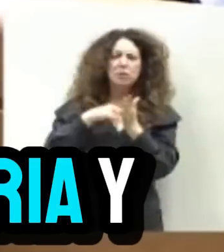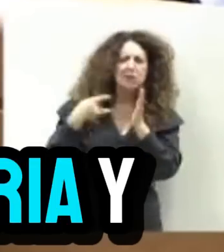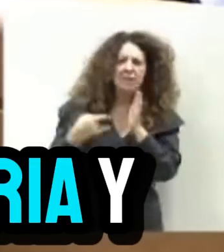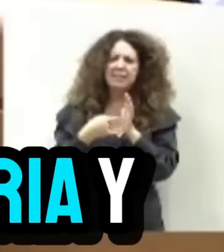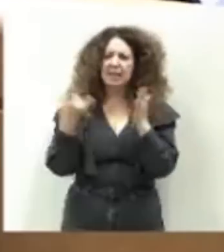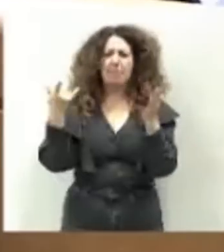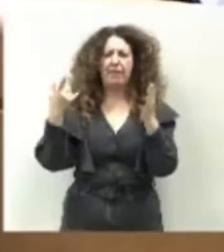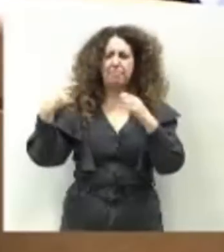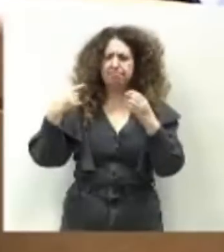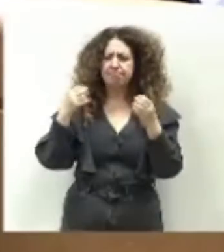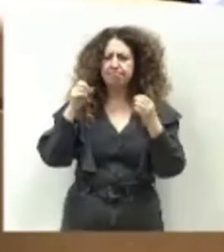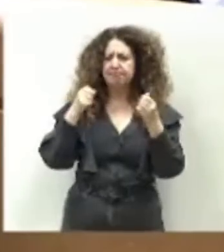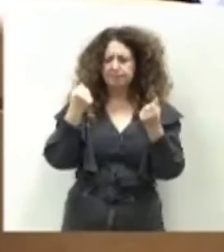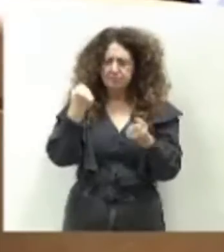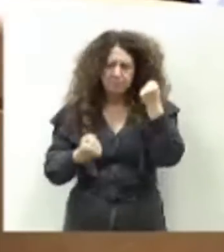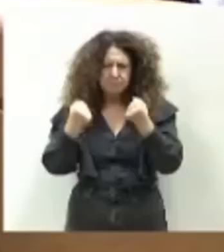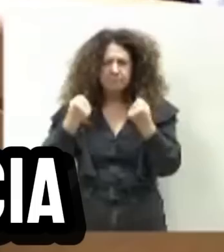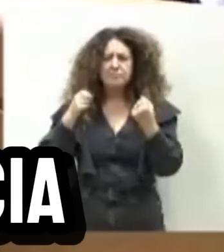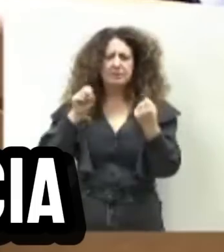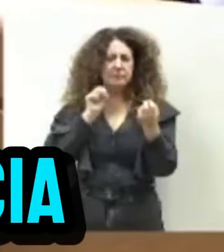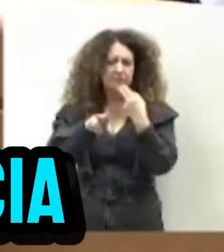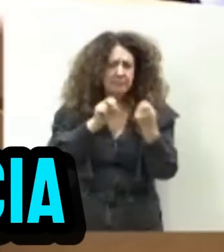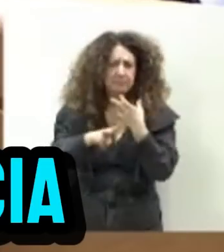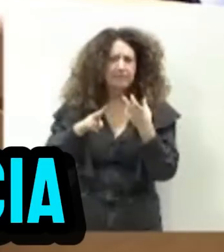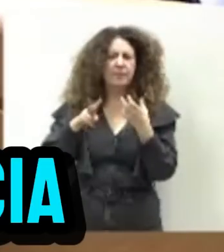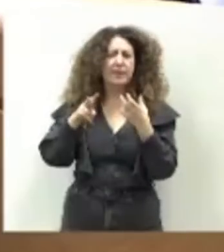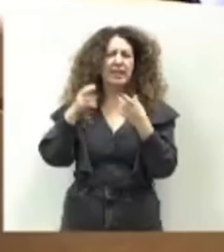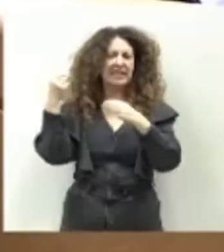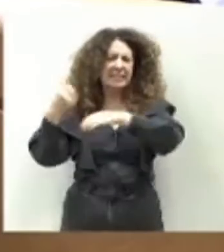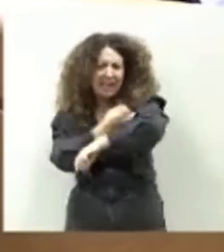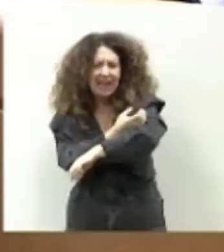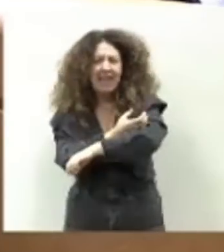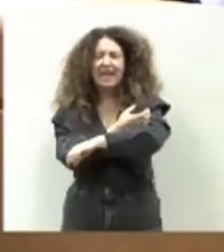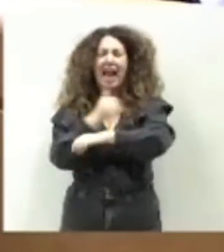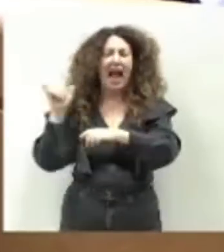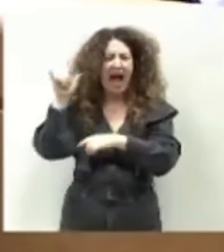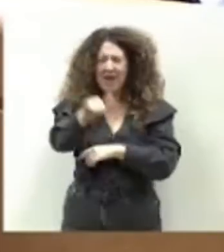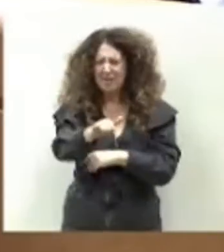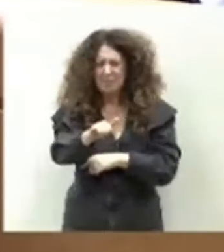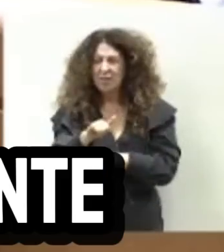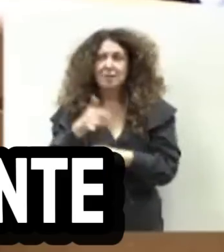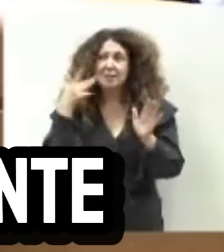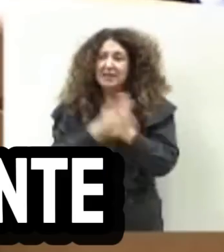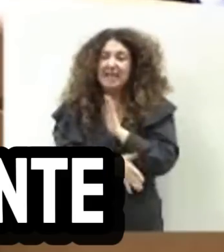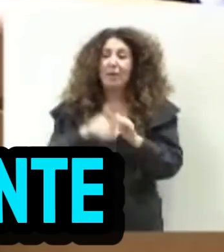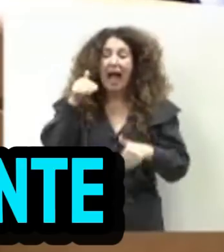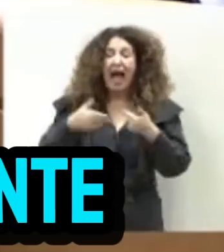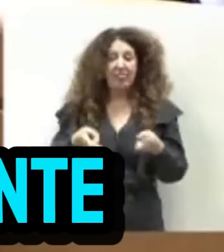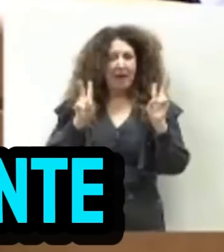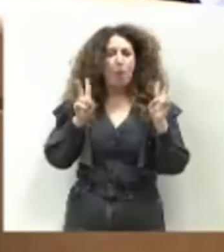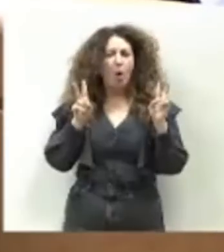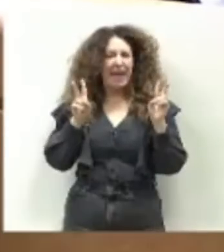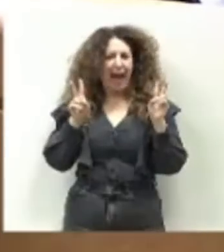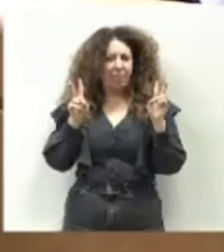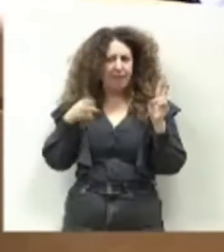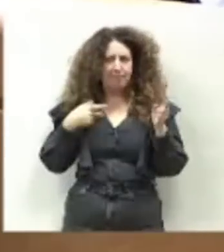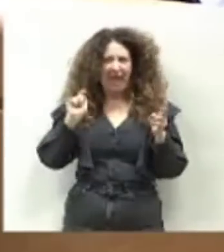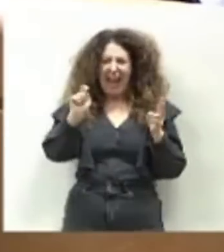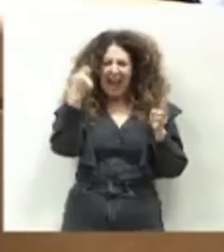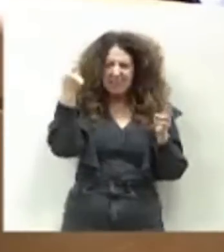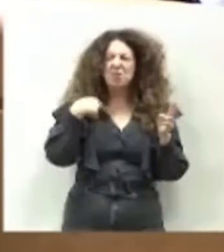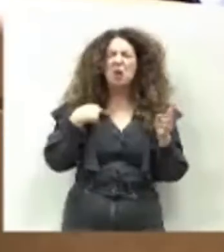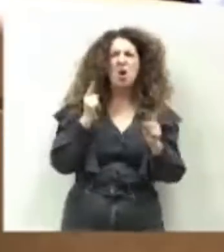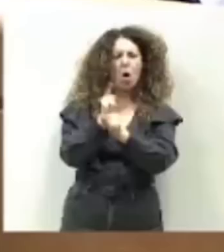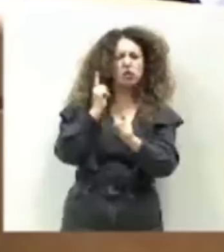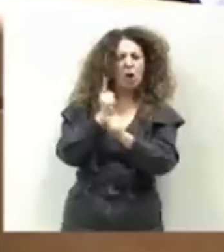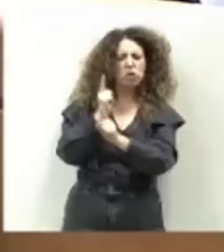portuaria, aeroportuaria y ferroviario, es un éxito de nuestra democracia y no tiene ningún sentido que la ataquemos por intereses meramente partidistas. Muchas